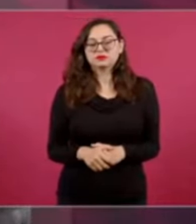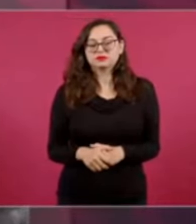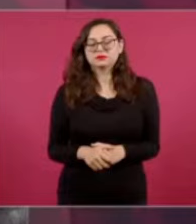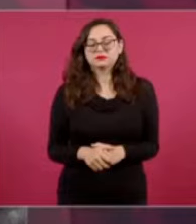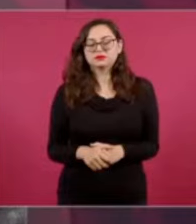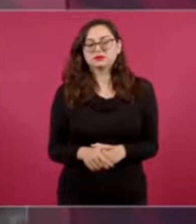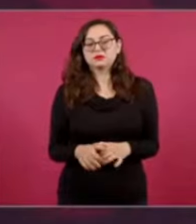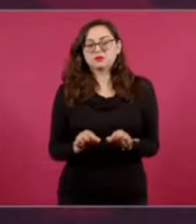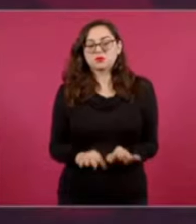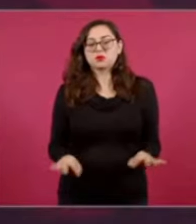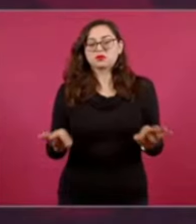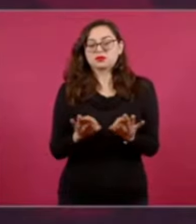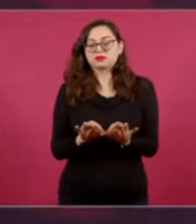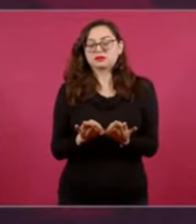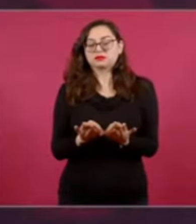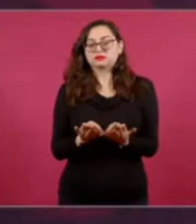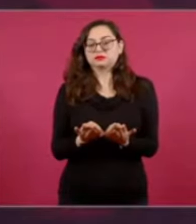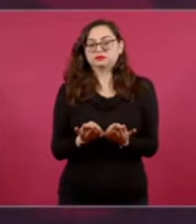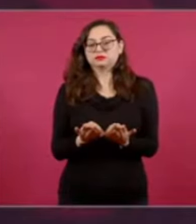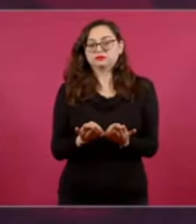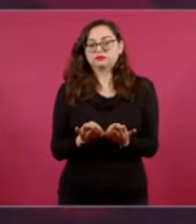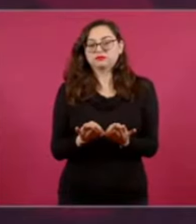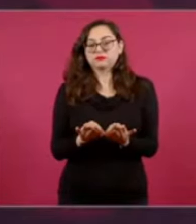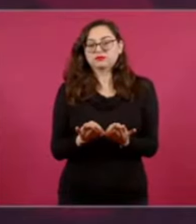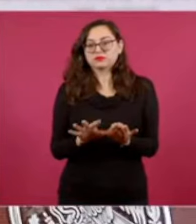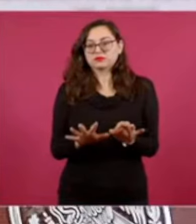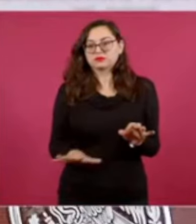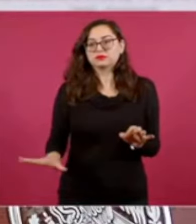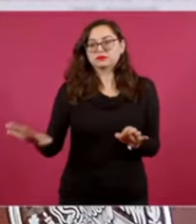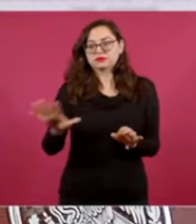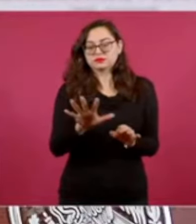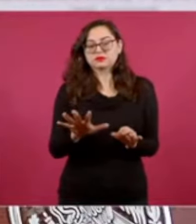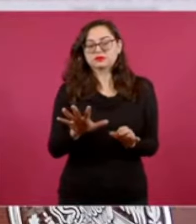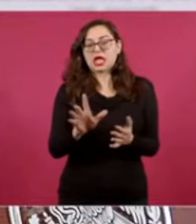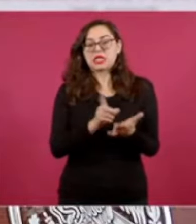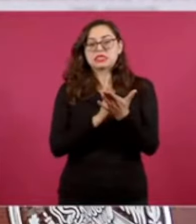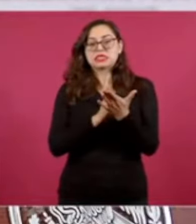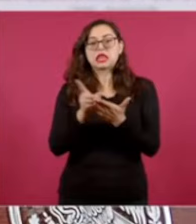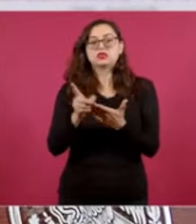que el pueblo, eso sí, que se garantice el derecho a la información,